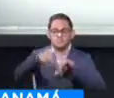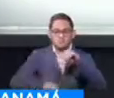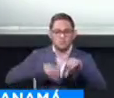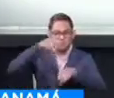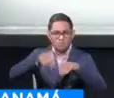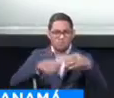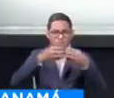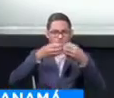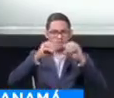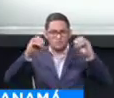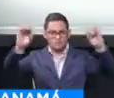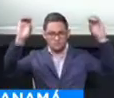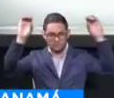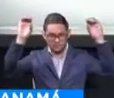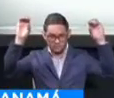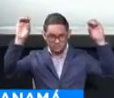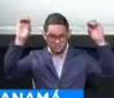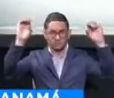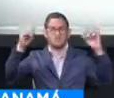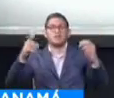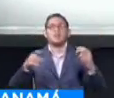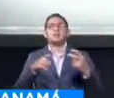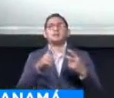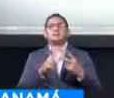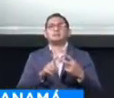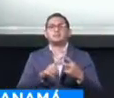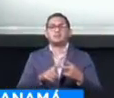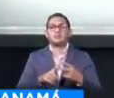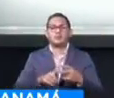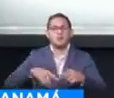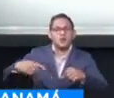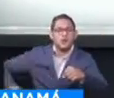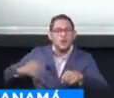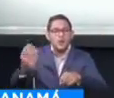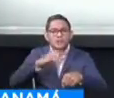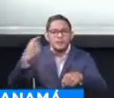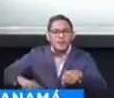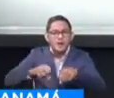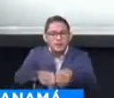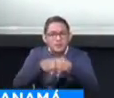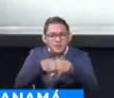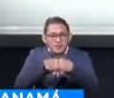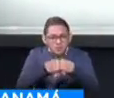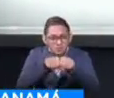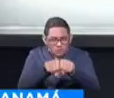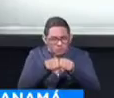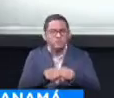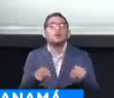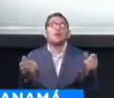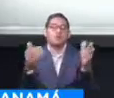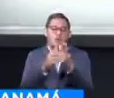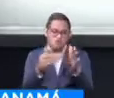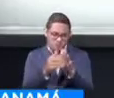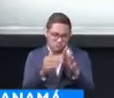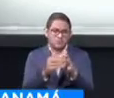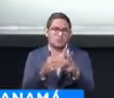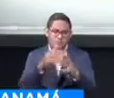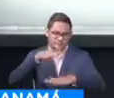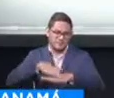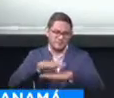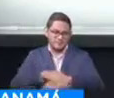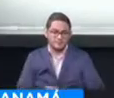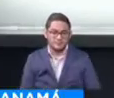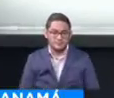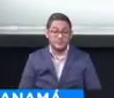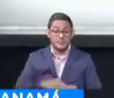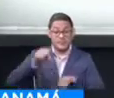nacional de beneficiencia y las carreras en el hipódromo presidente remón los sorteos